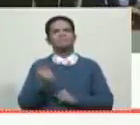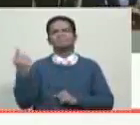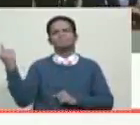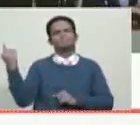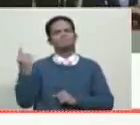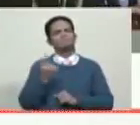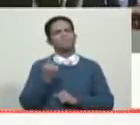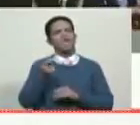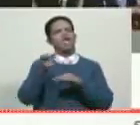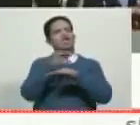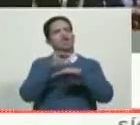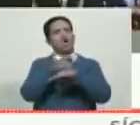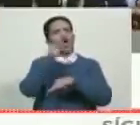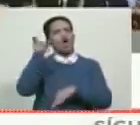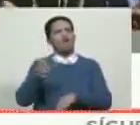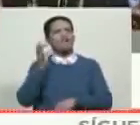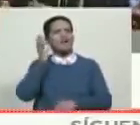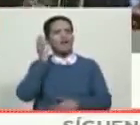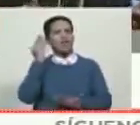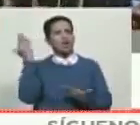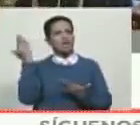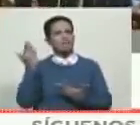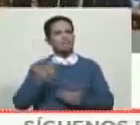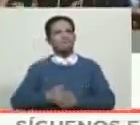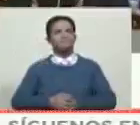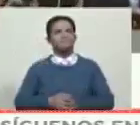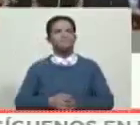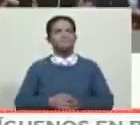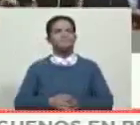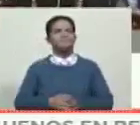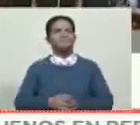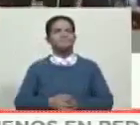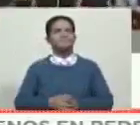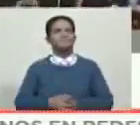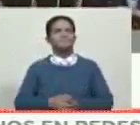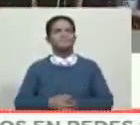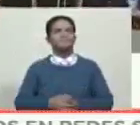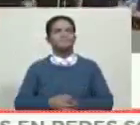gobernadora Carmen Meléndez.